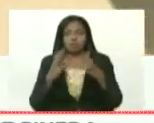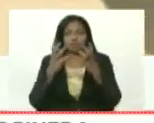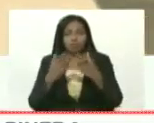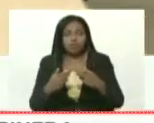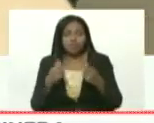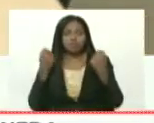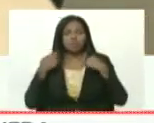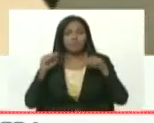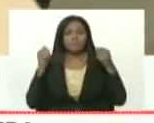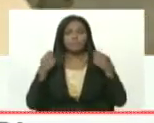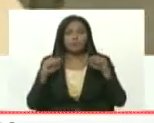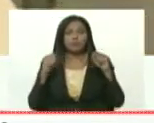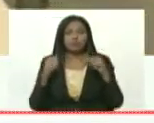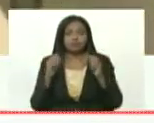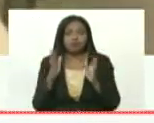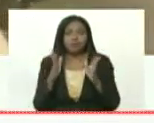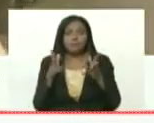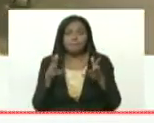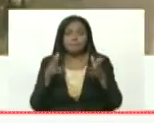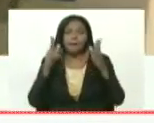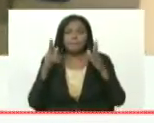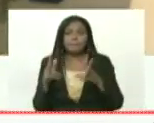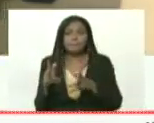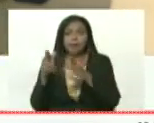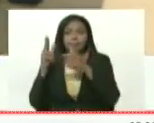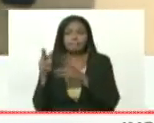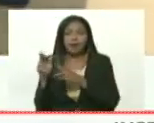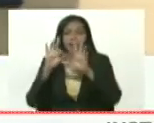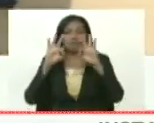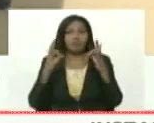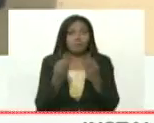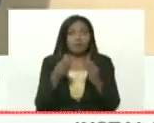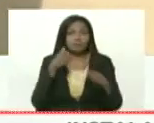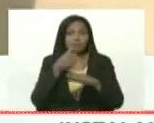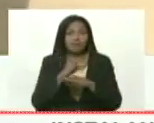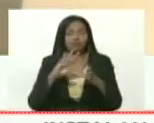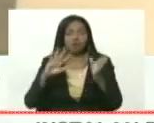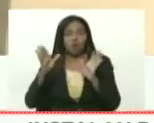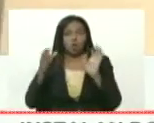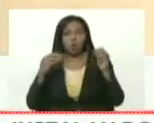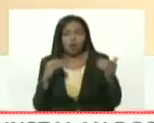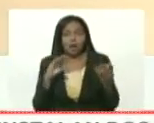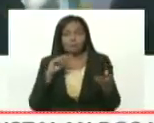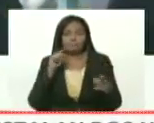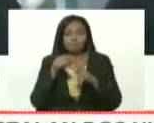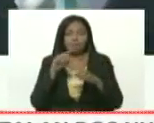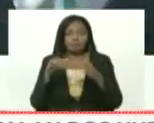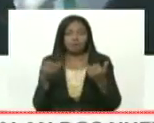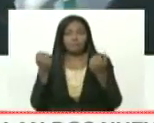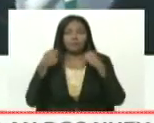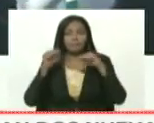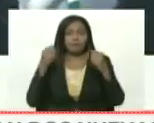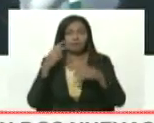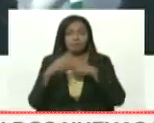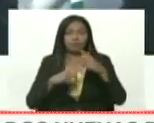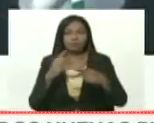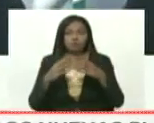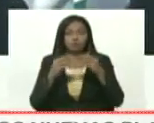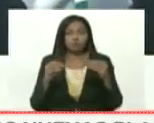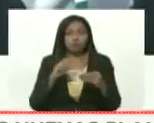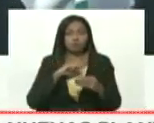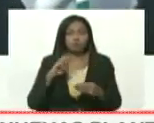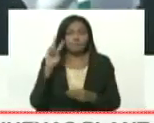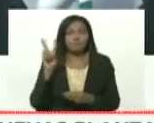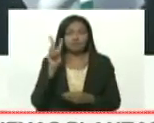de preparación, el empaquetado y la familia, directo, los CLAP, directo a usted, preparándonos para producir todo lo que